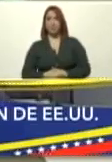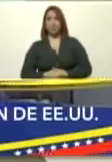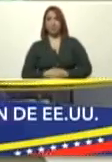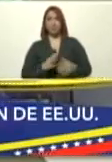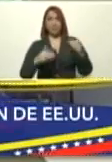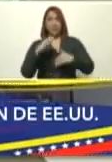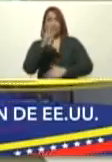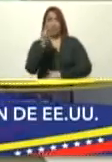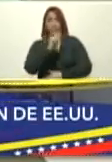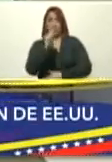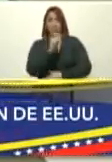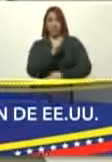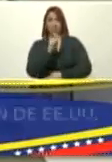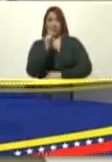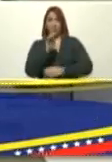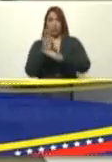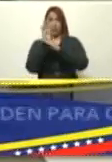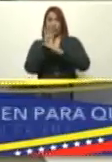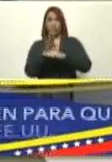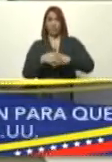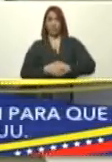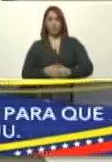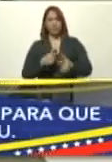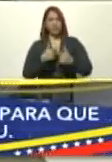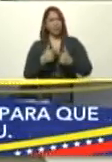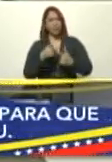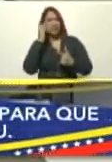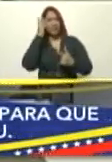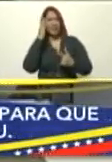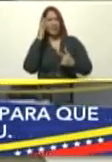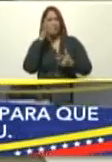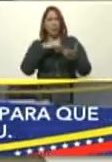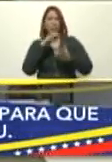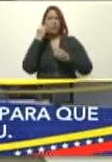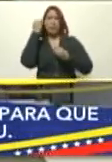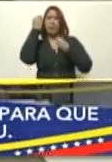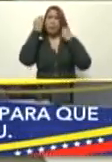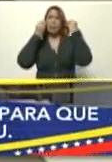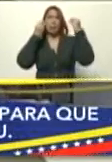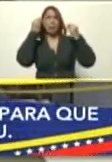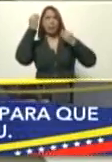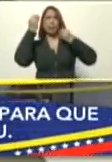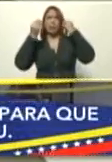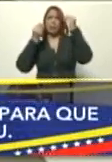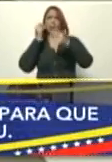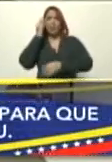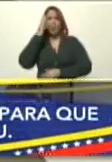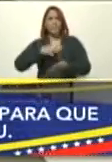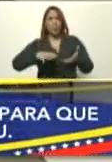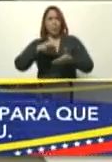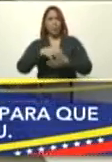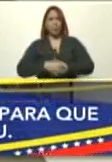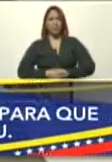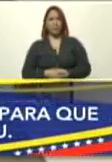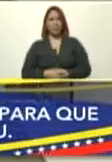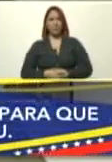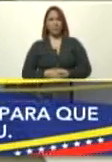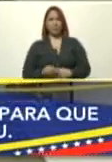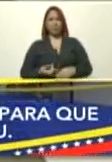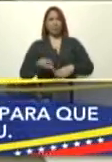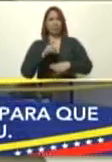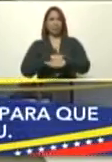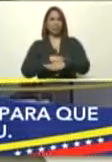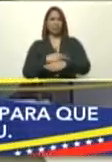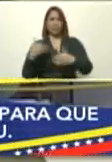Máximo 4 meses la protección. Entonces se crea un problema. Se está creando un problema. grave que